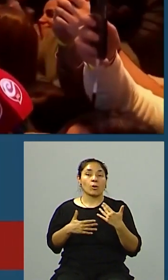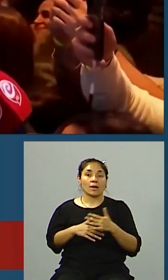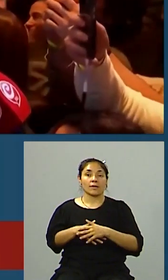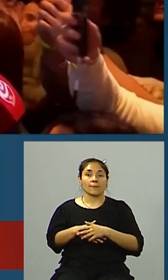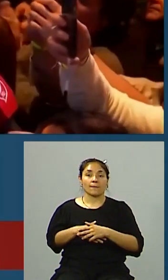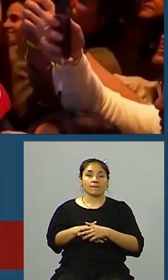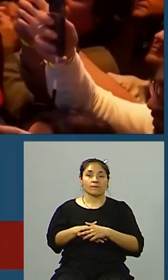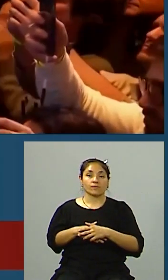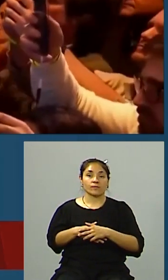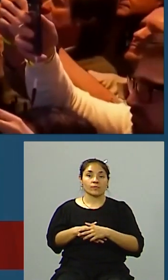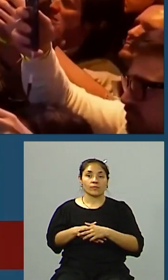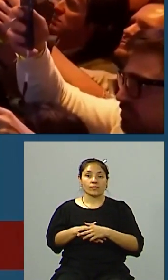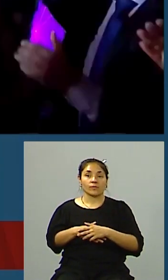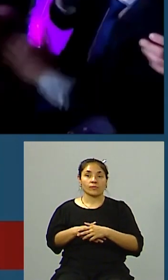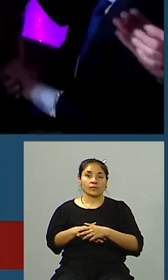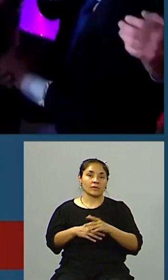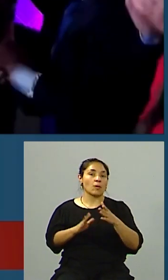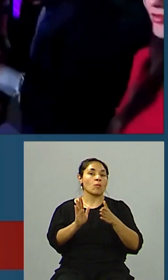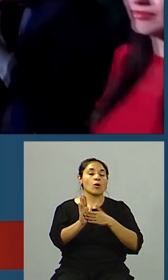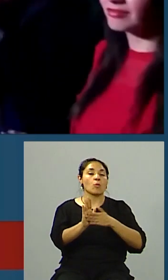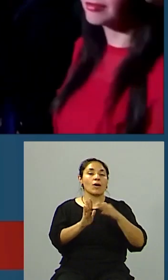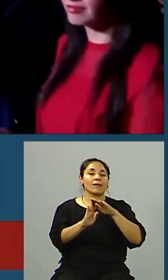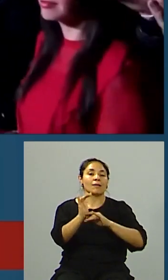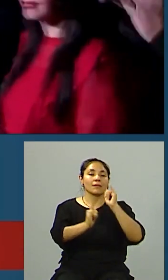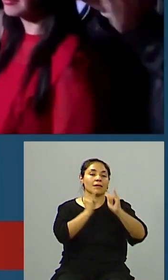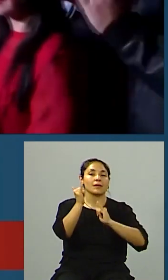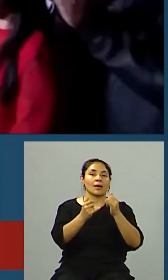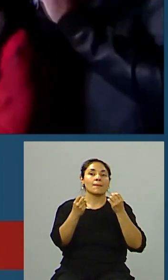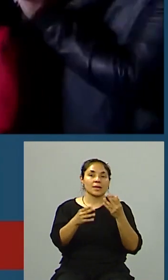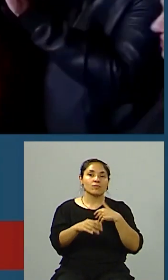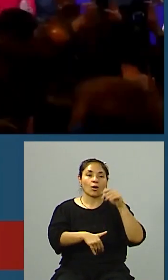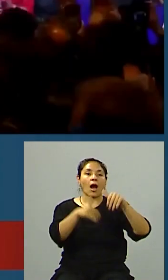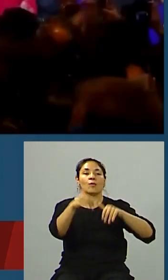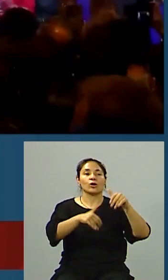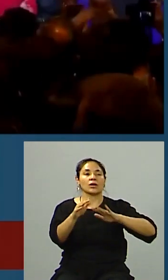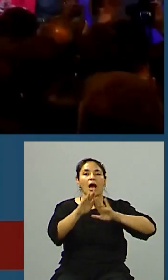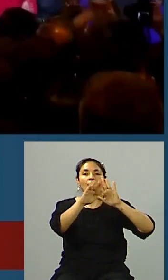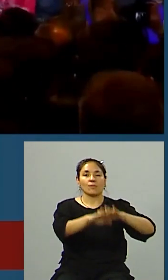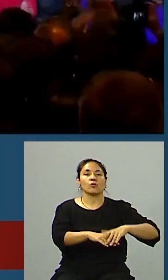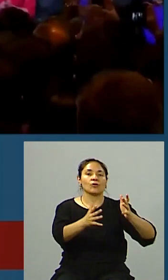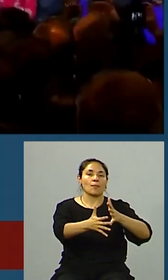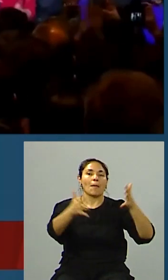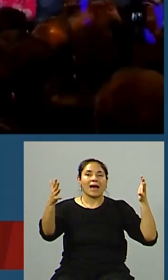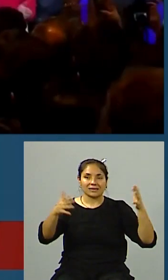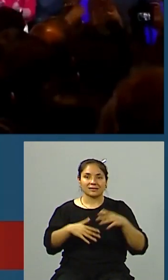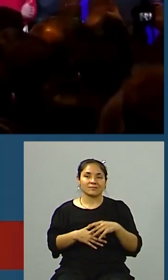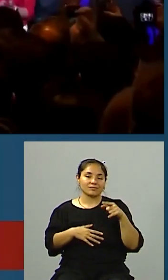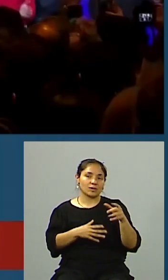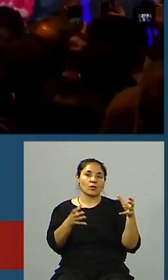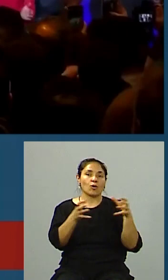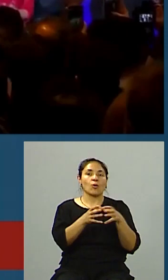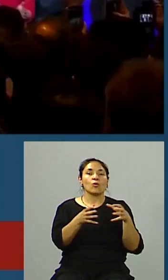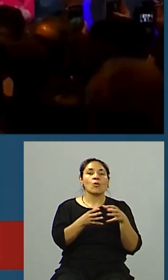ser avaladas por una mayoría. Y esto es lo que creo que faltó en la oferta opositora. Una estrategia